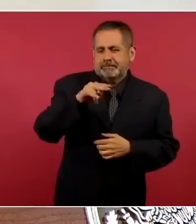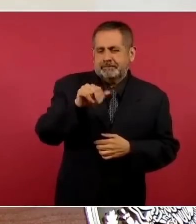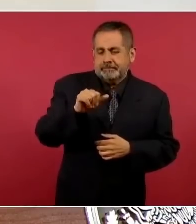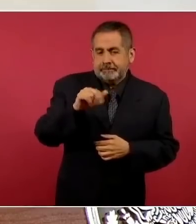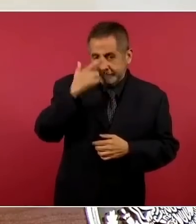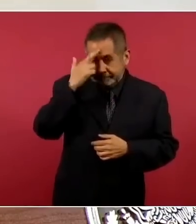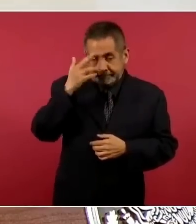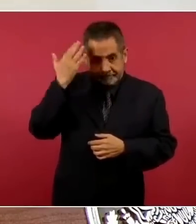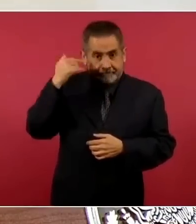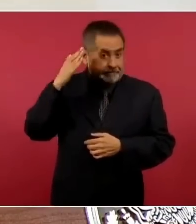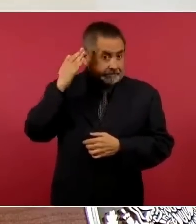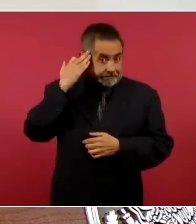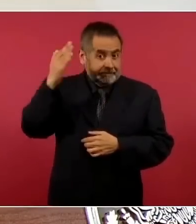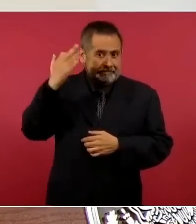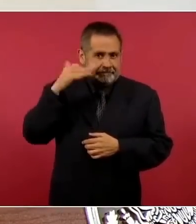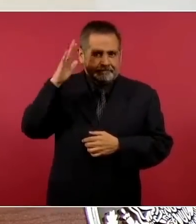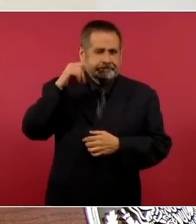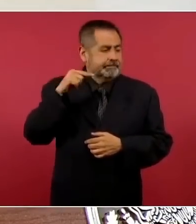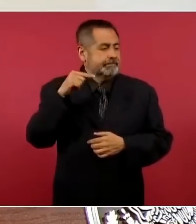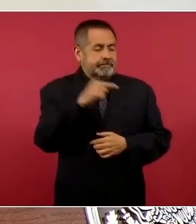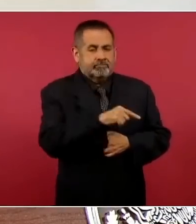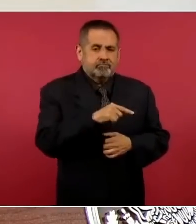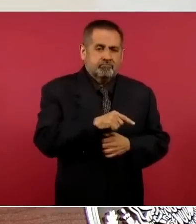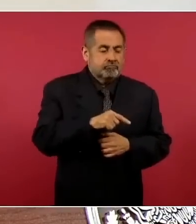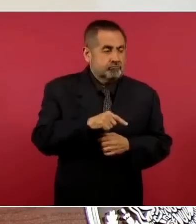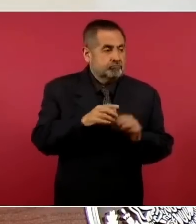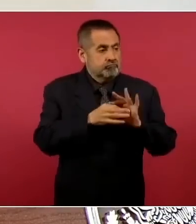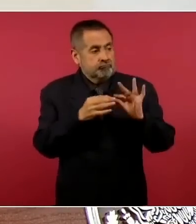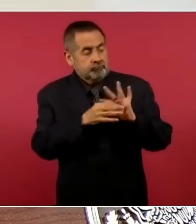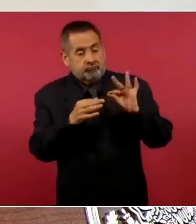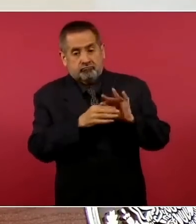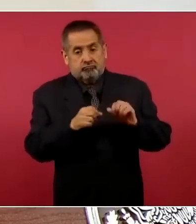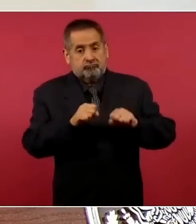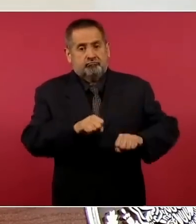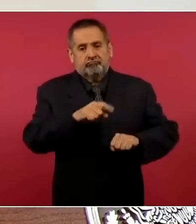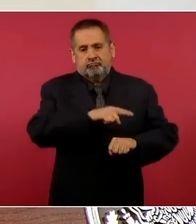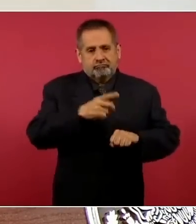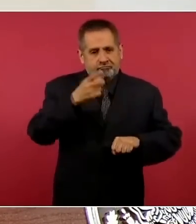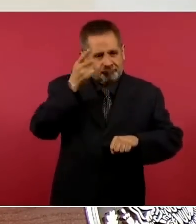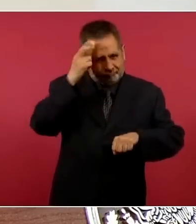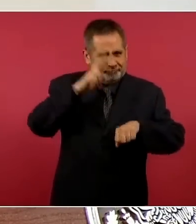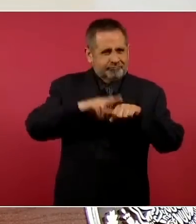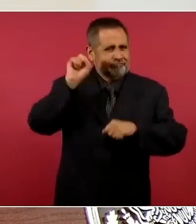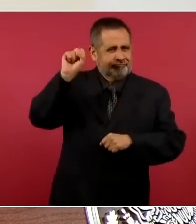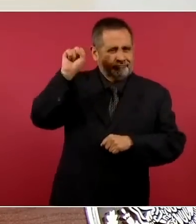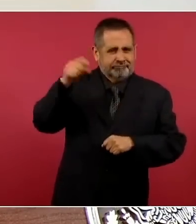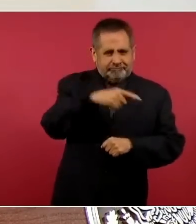Cuando la quina estaba en su esplendor como dirigente sindical.